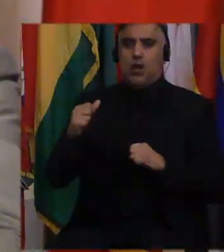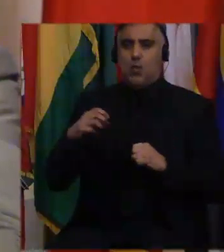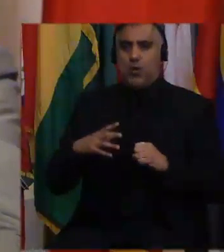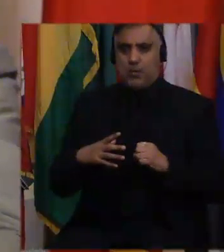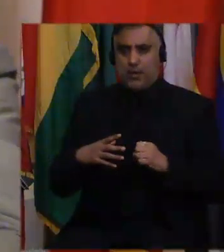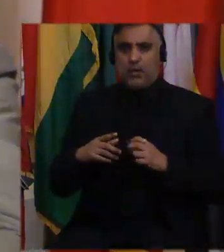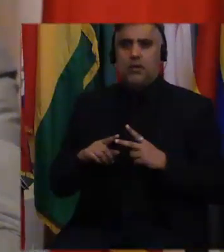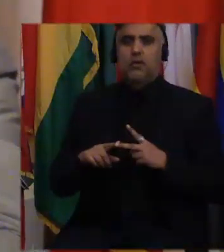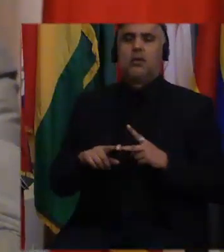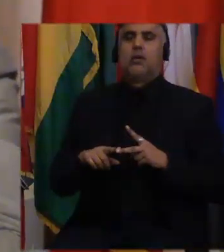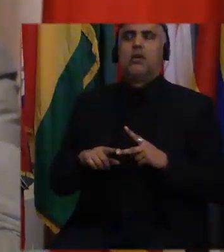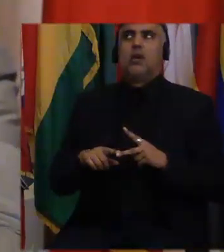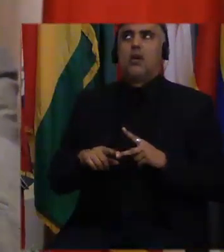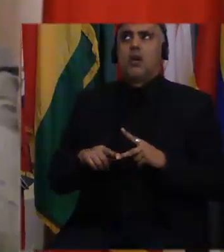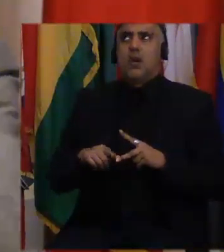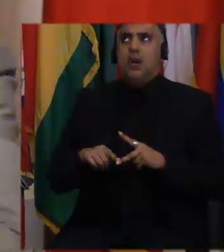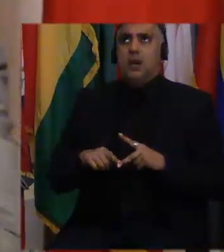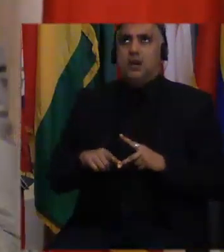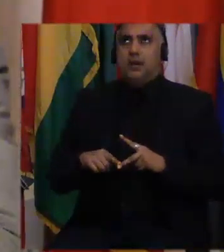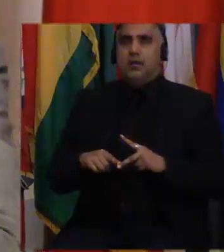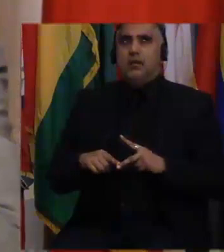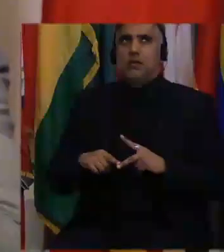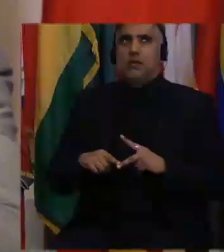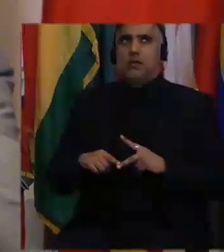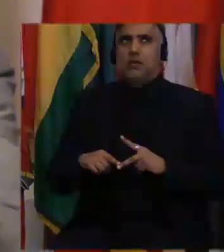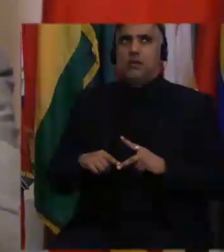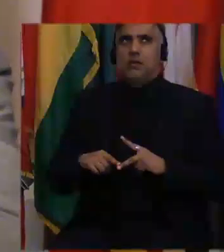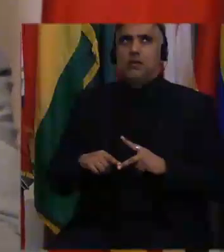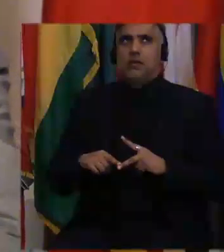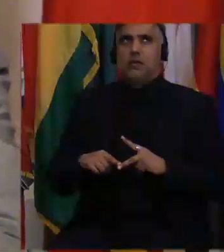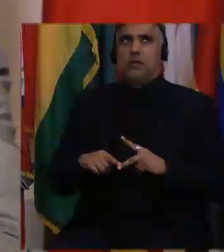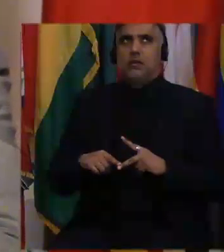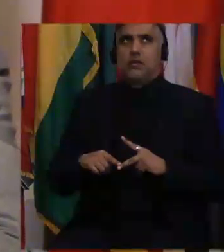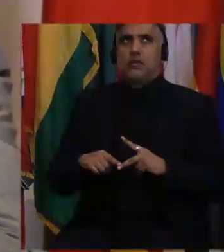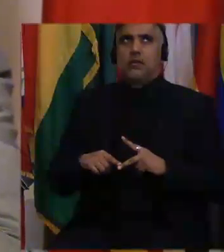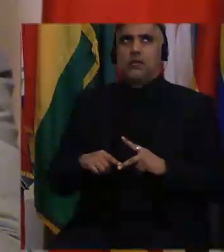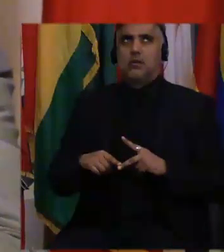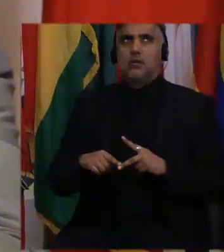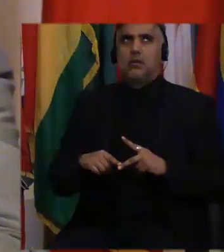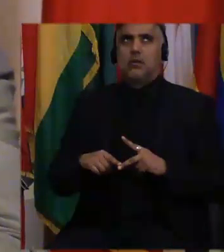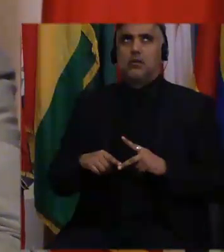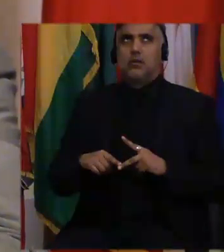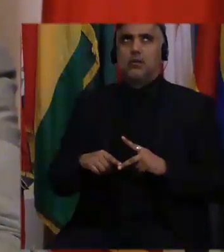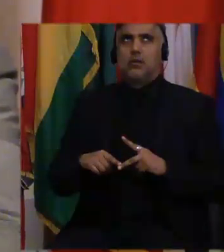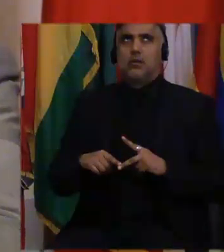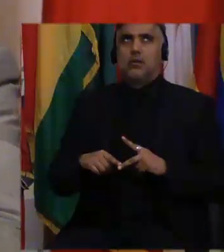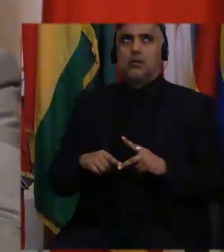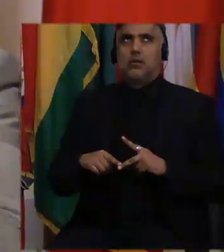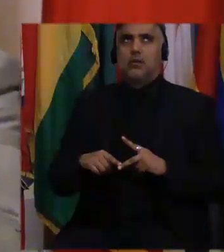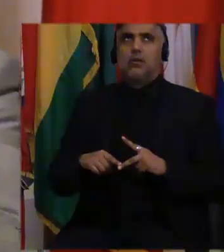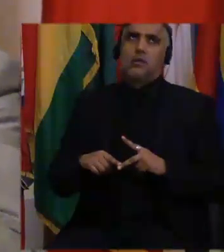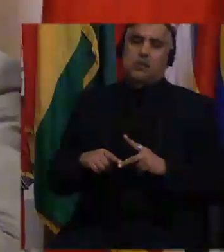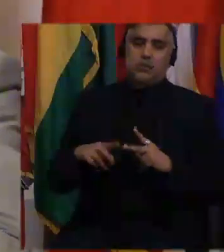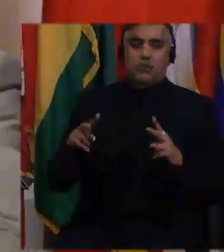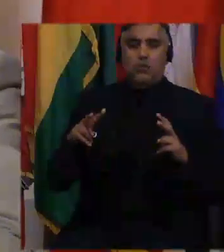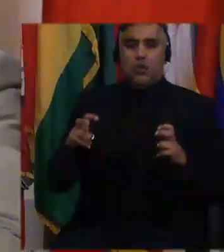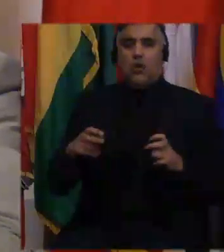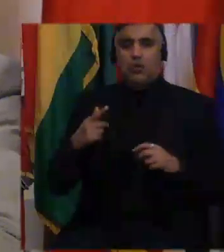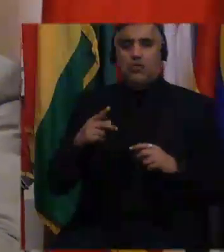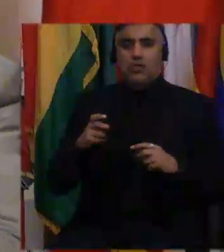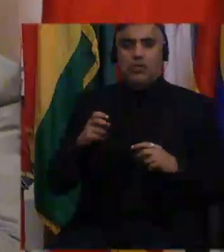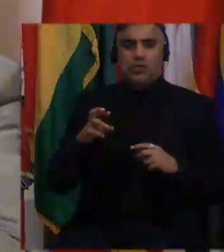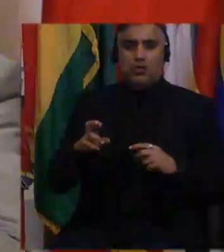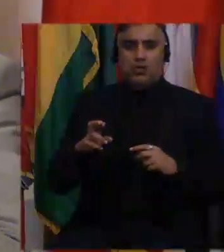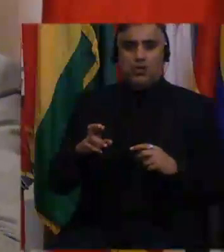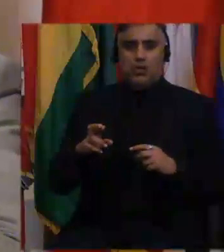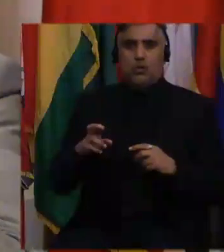sobre la supuesta ideología de género que está creciendo dentro de la región. Entonces, abrir esos canales de